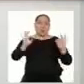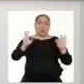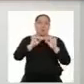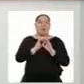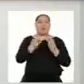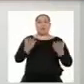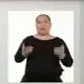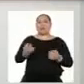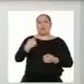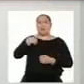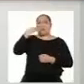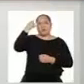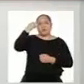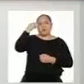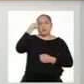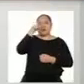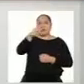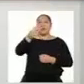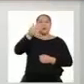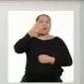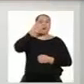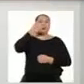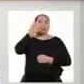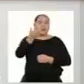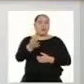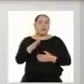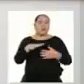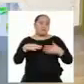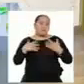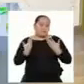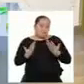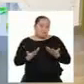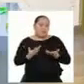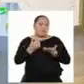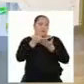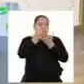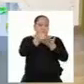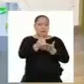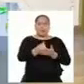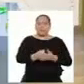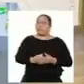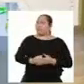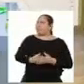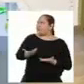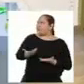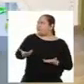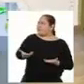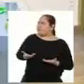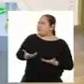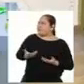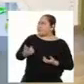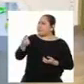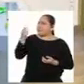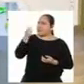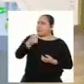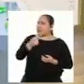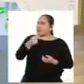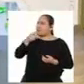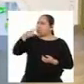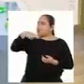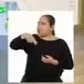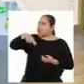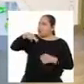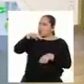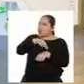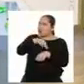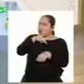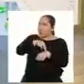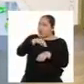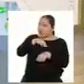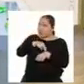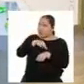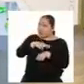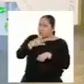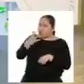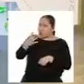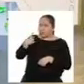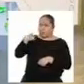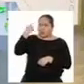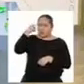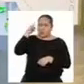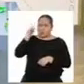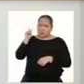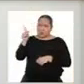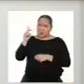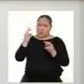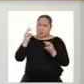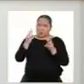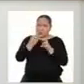Felizmente se me ocurrió llamarte Creo que puedo ayudarte ¿Qué? ¿Es nutricionista? Pensé que lo suyo